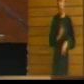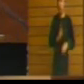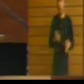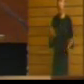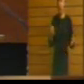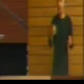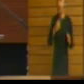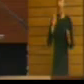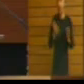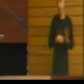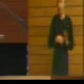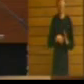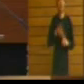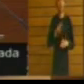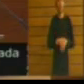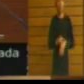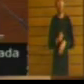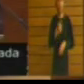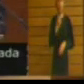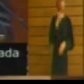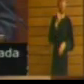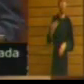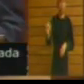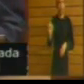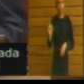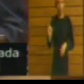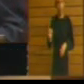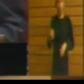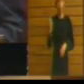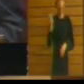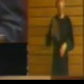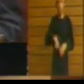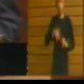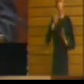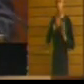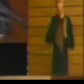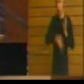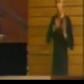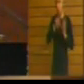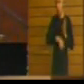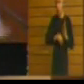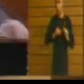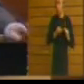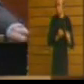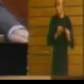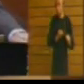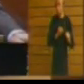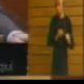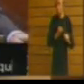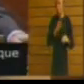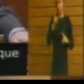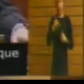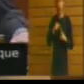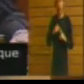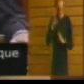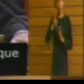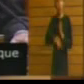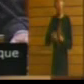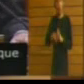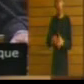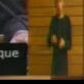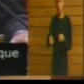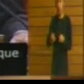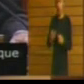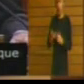nada menos que la legalidad. Ha incumplido también las propias normas que se da para regular esta